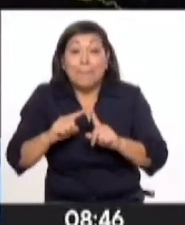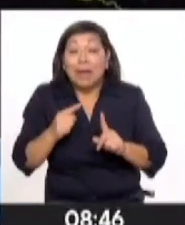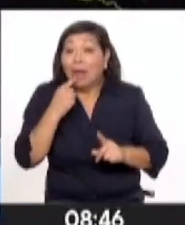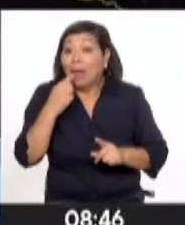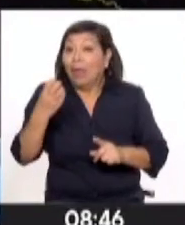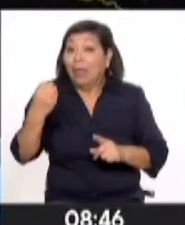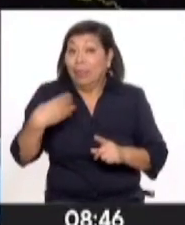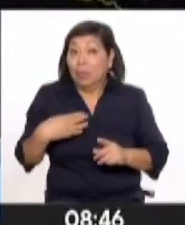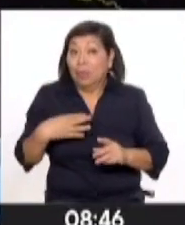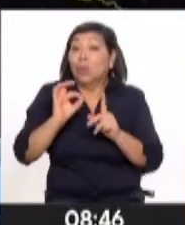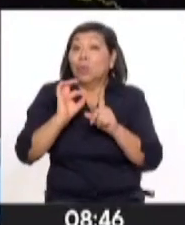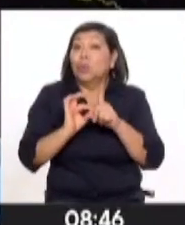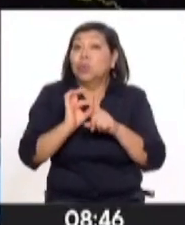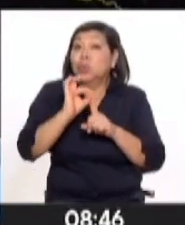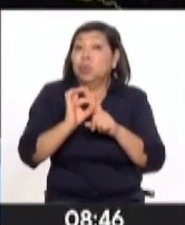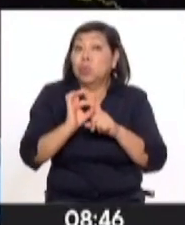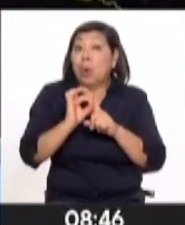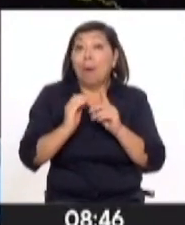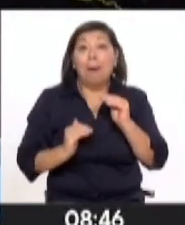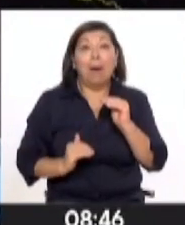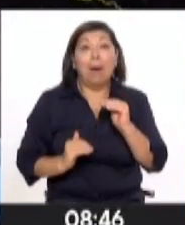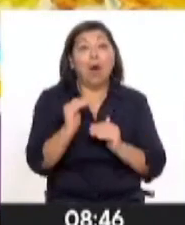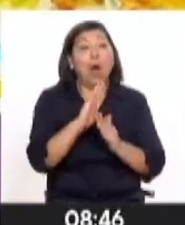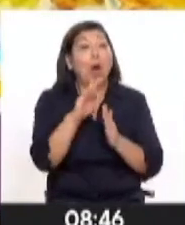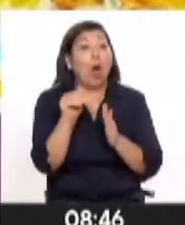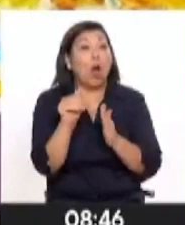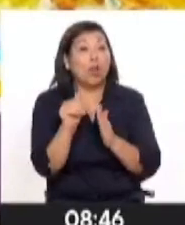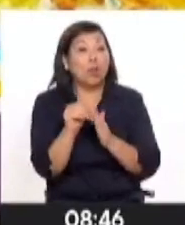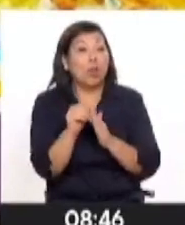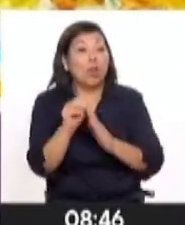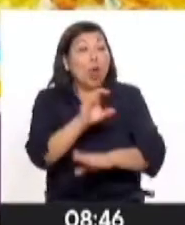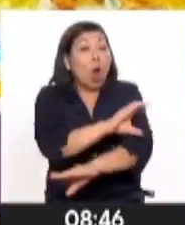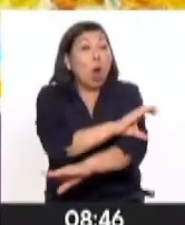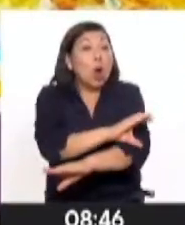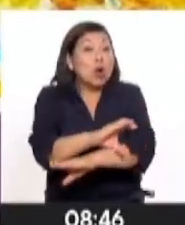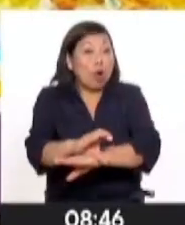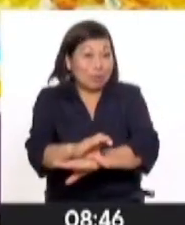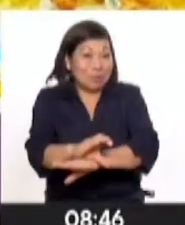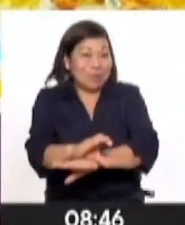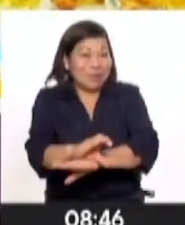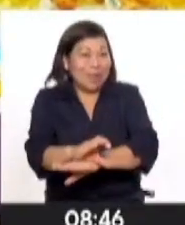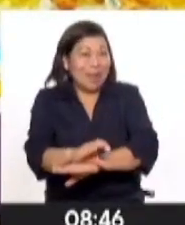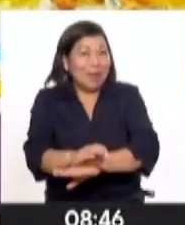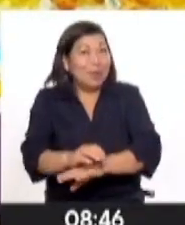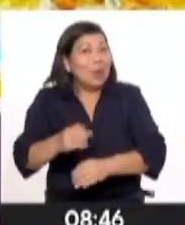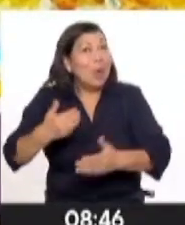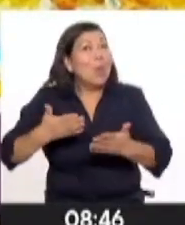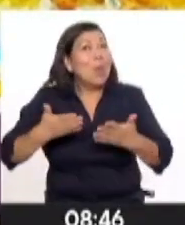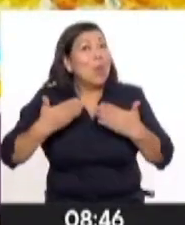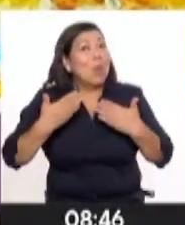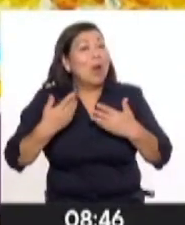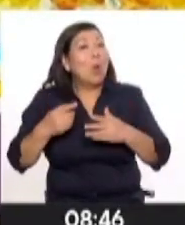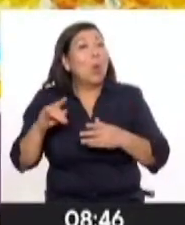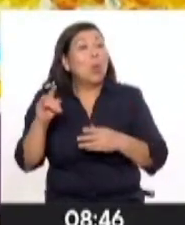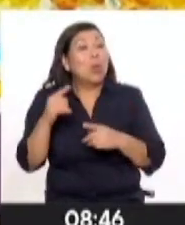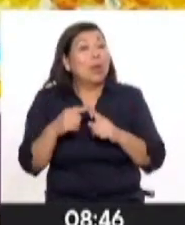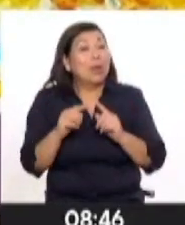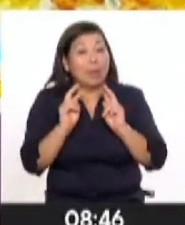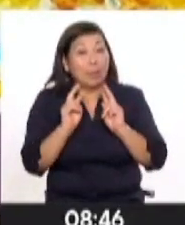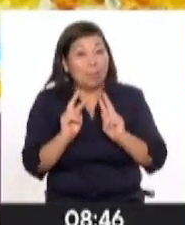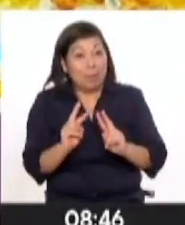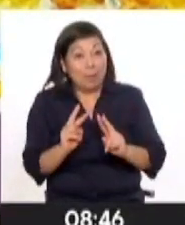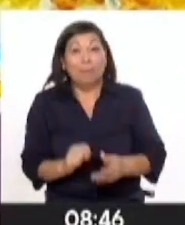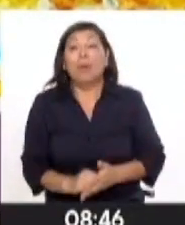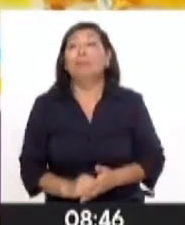dice que las temperaturas seguirán altas en toda la parte costera. Recuerden, el otoño iba a ser más cálido de lo usual, es lo que estamos